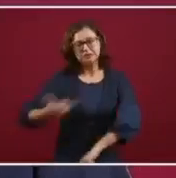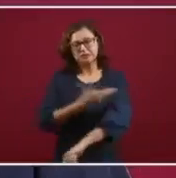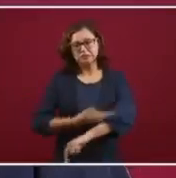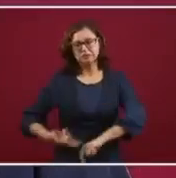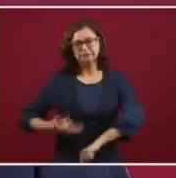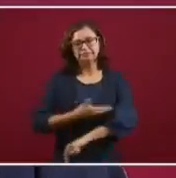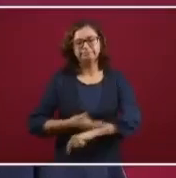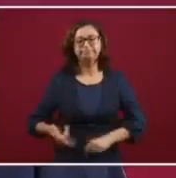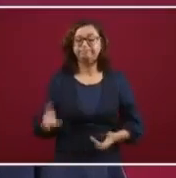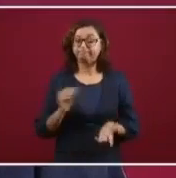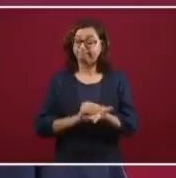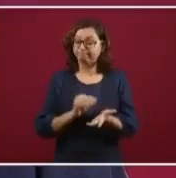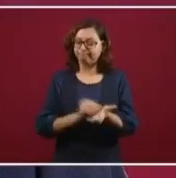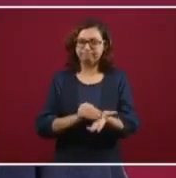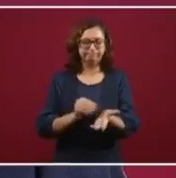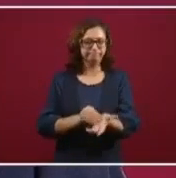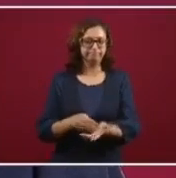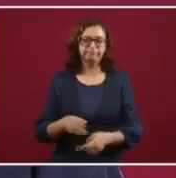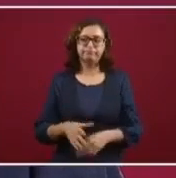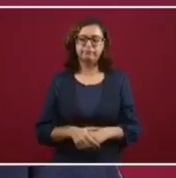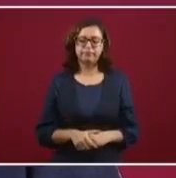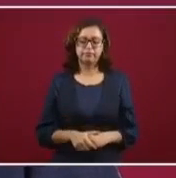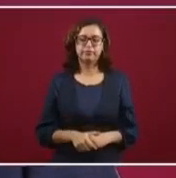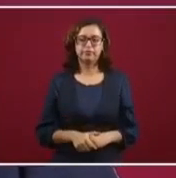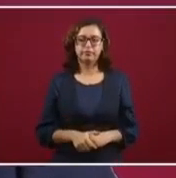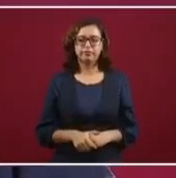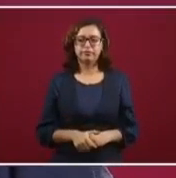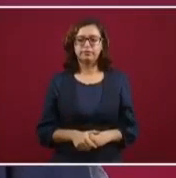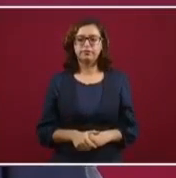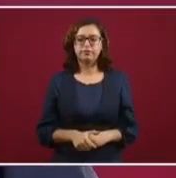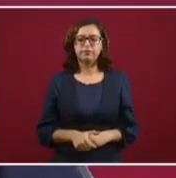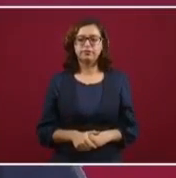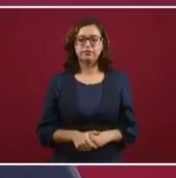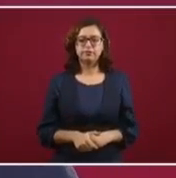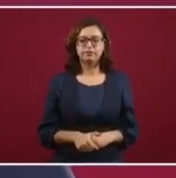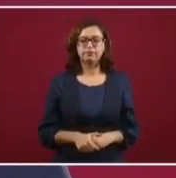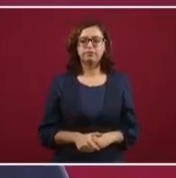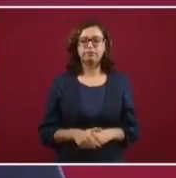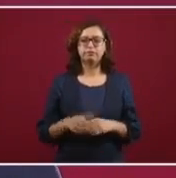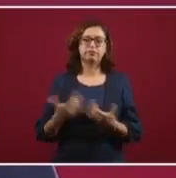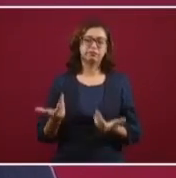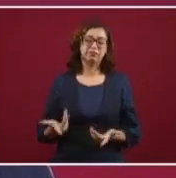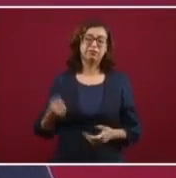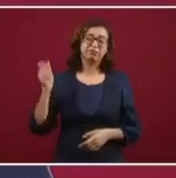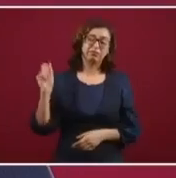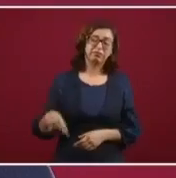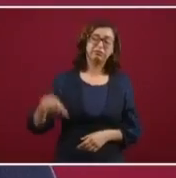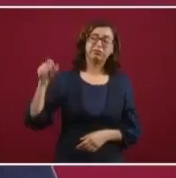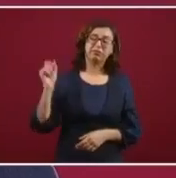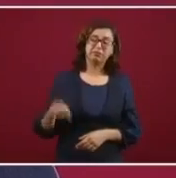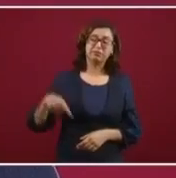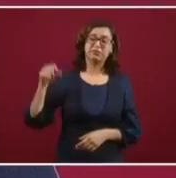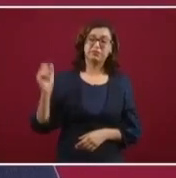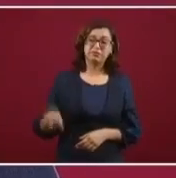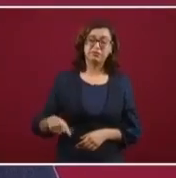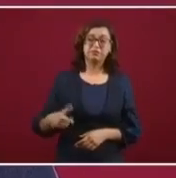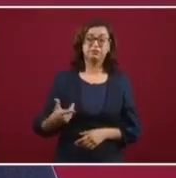el que existe este tipo de inercias.